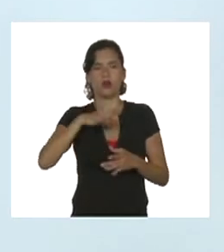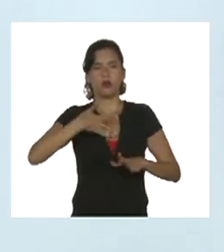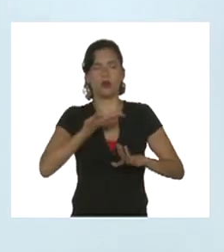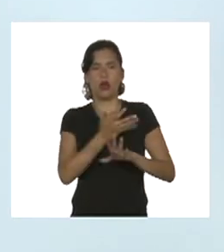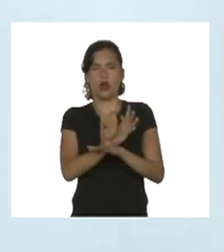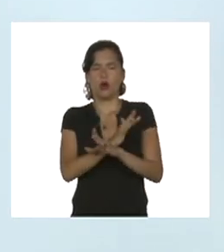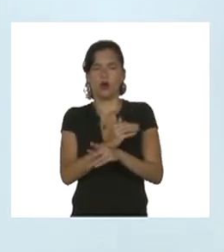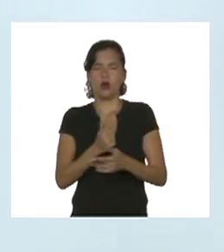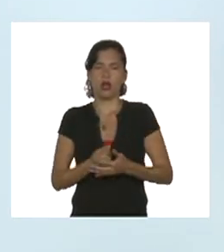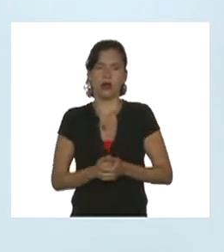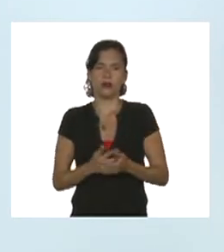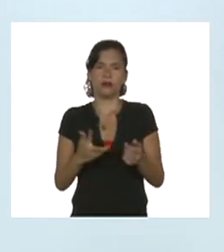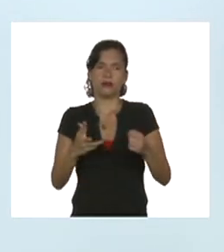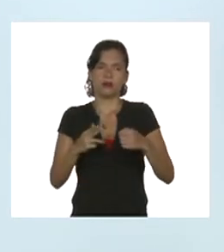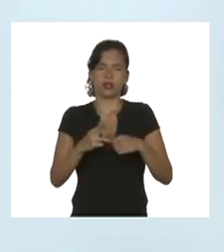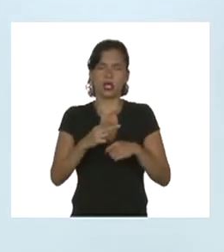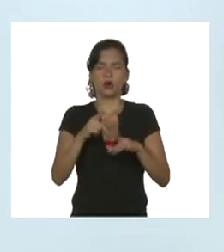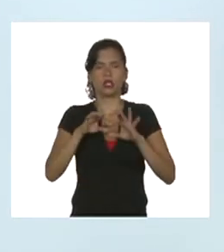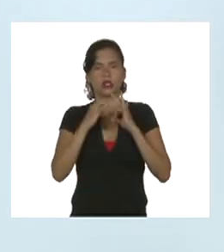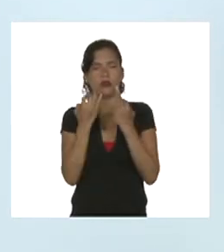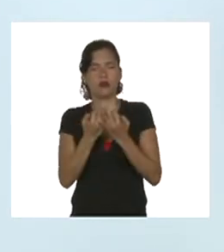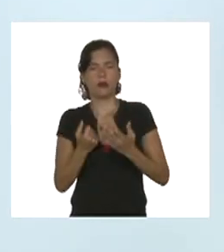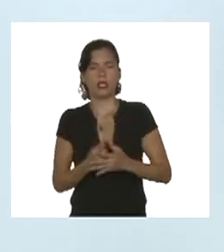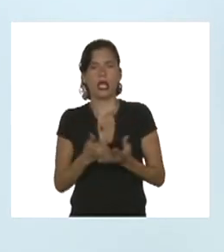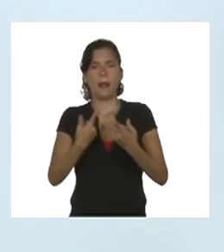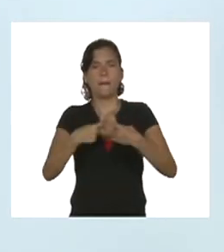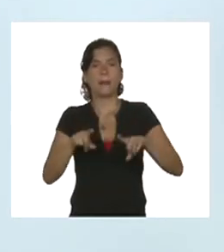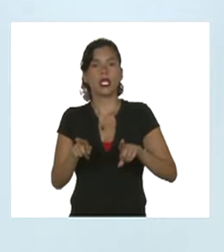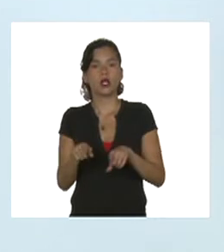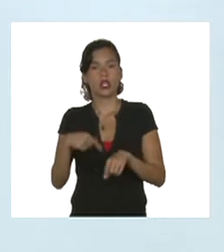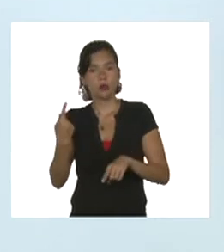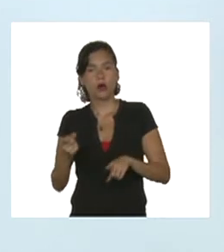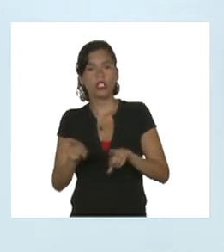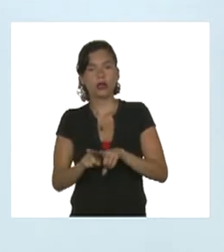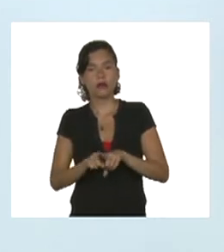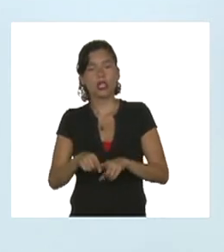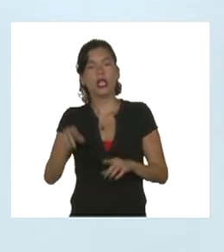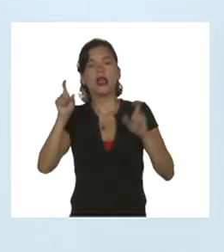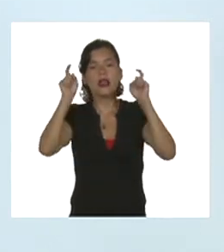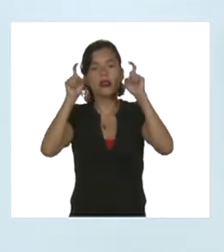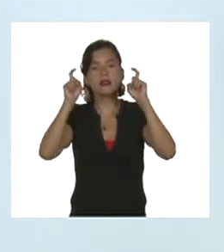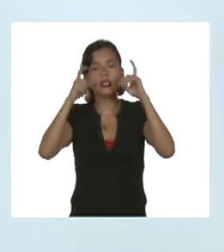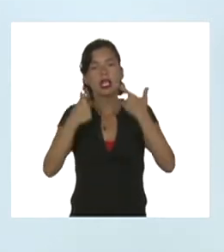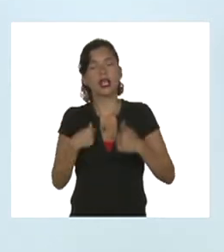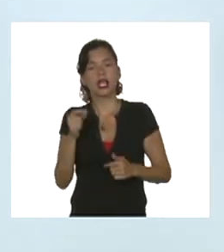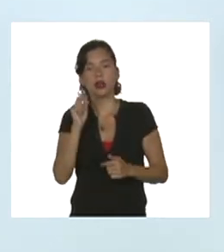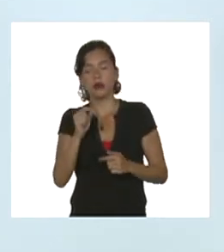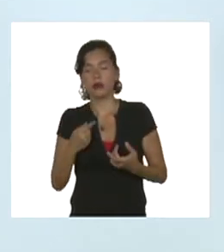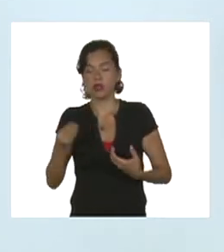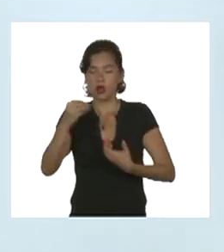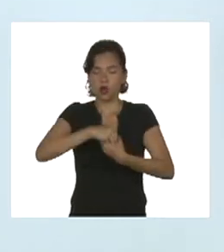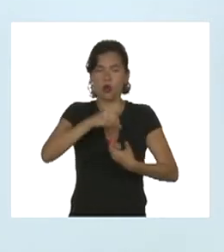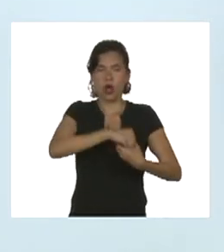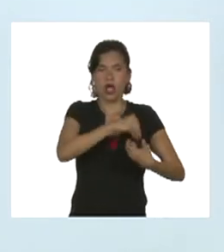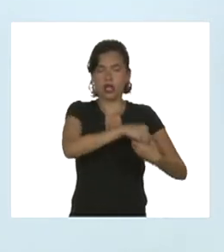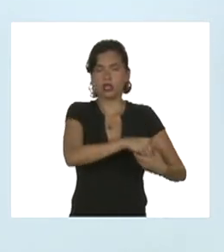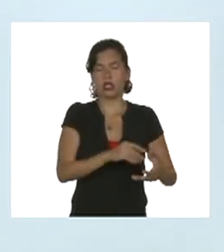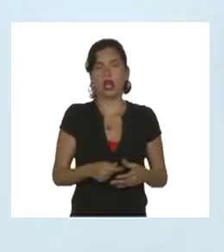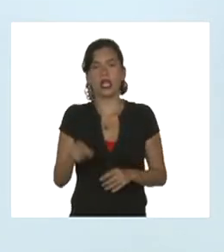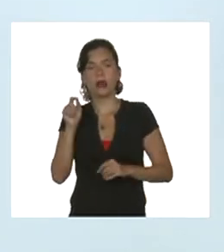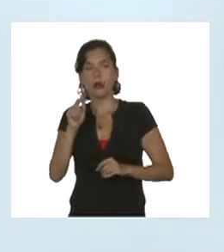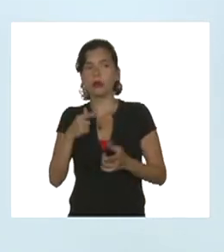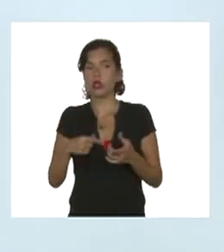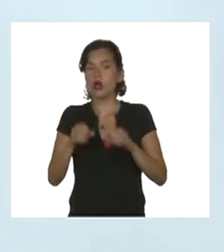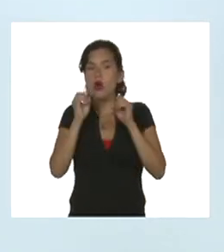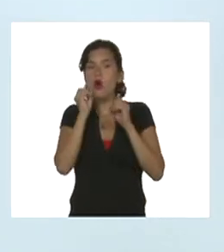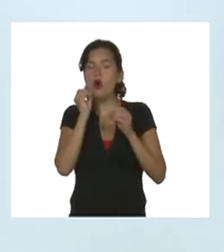jugar recortando en familia, pero después también enseñarles a que es momento de guardar, a que es momento de